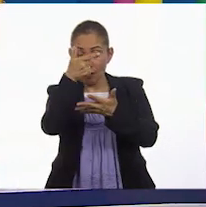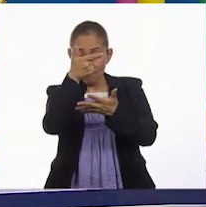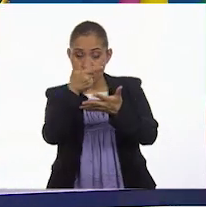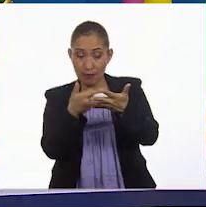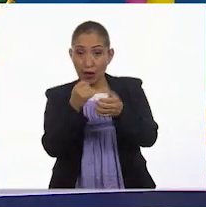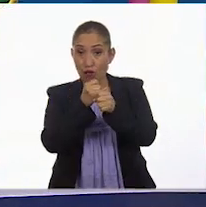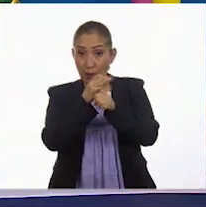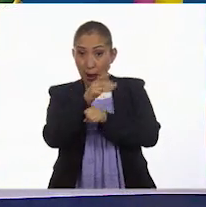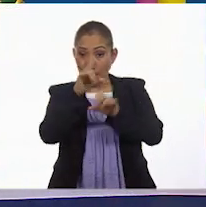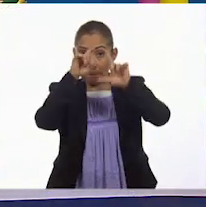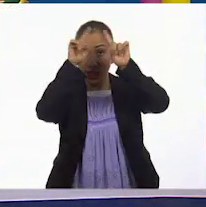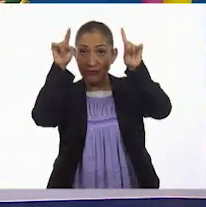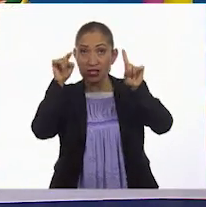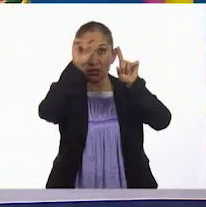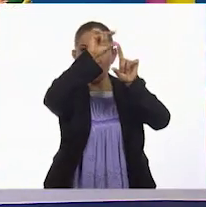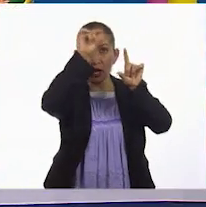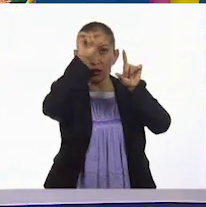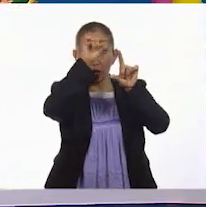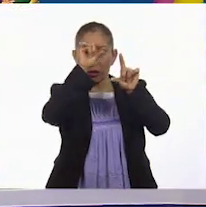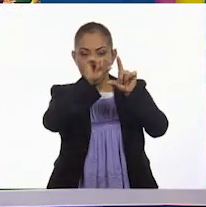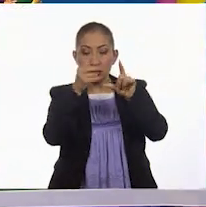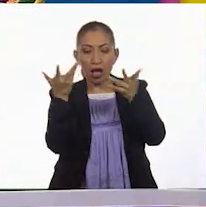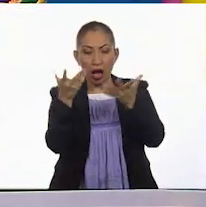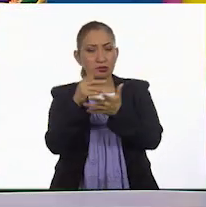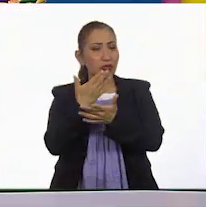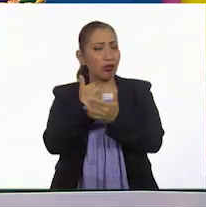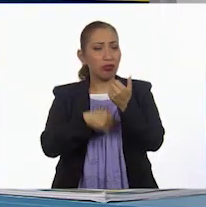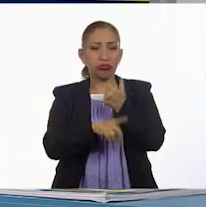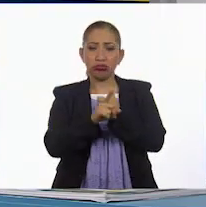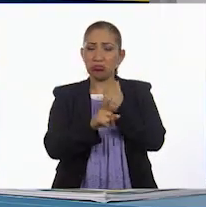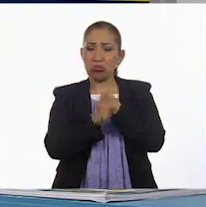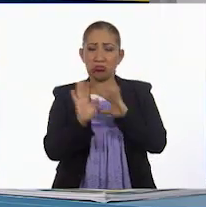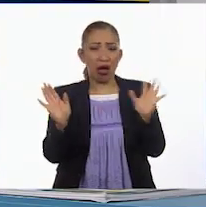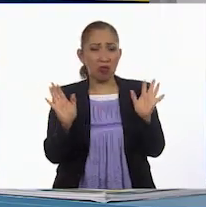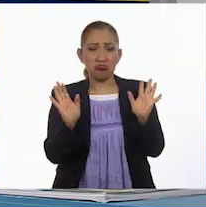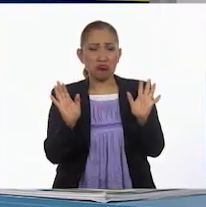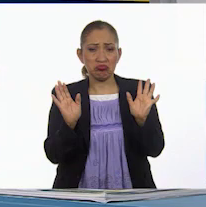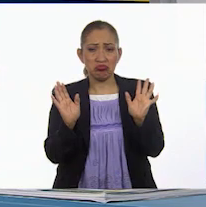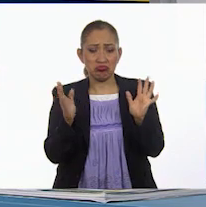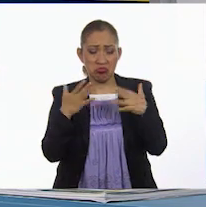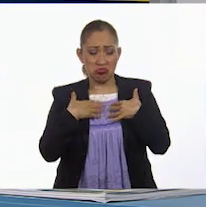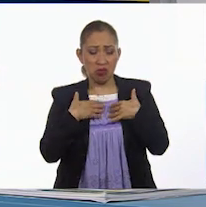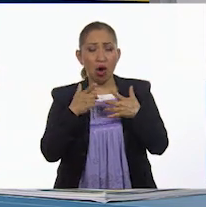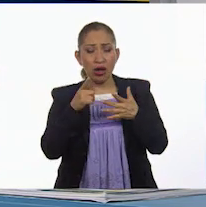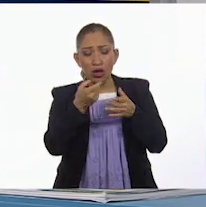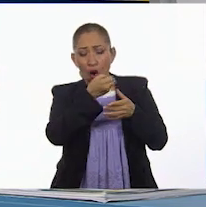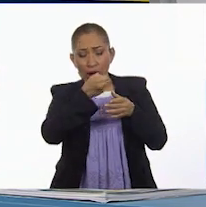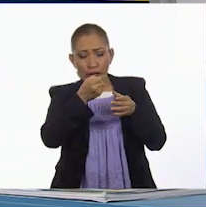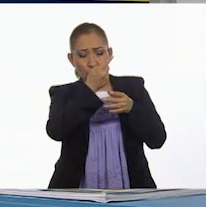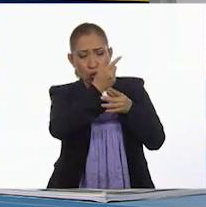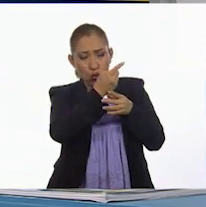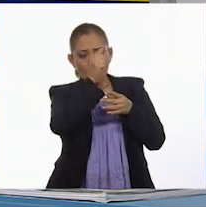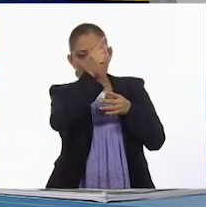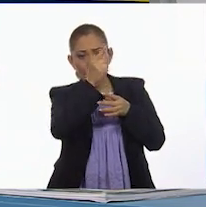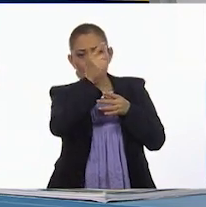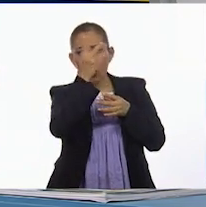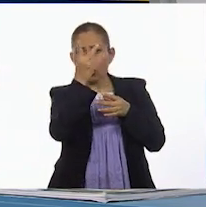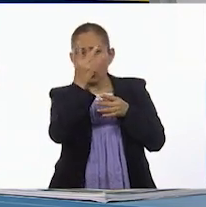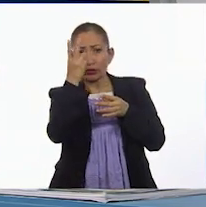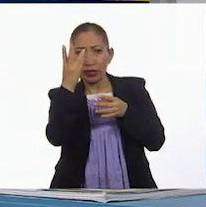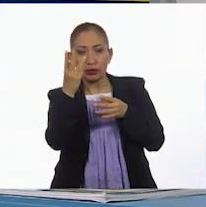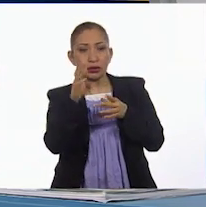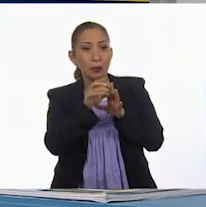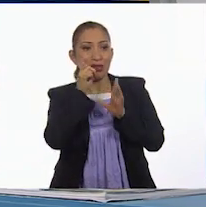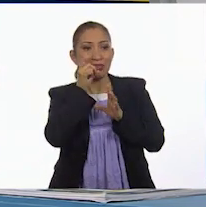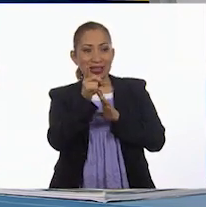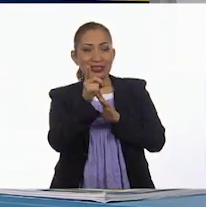estos datos en nuestra ficha y la hacemos, no vamos a tener mayor problema, y sobre todo que las vayamos organizando. Si nosotros colocamos,